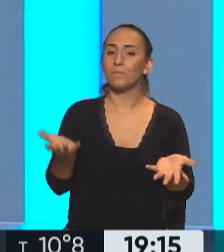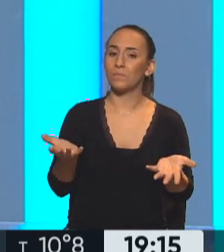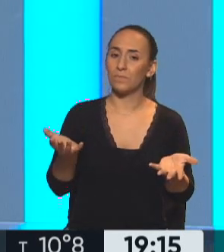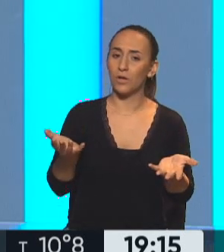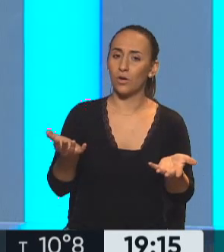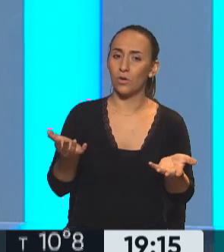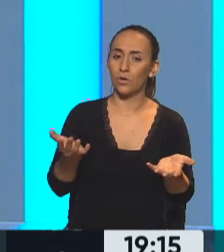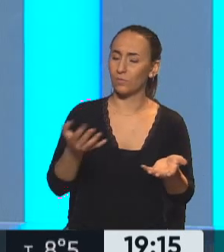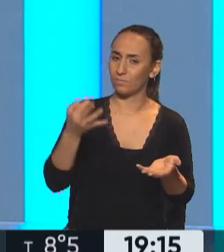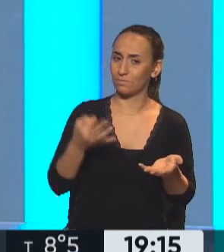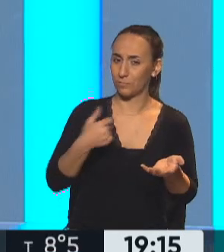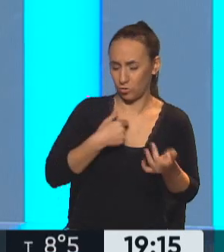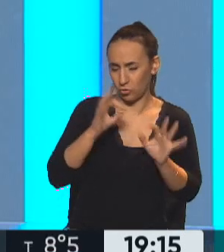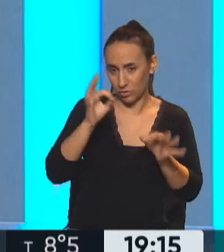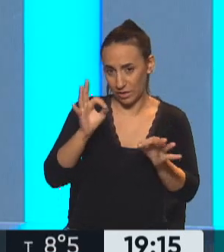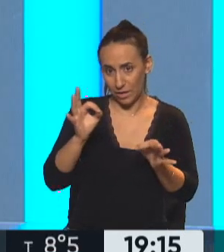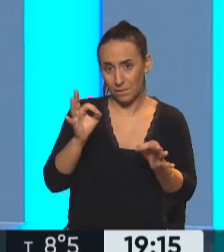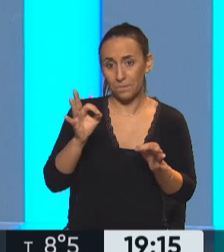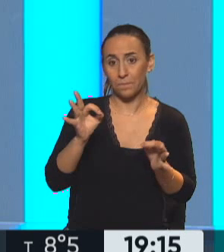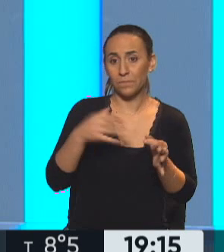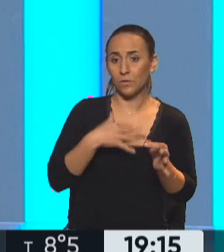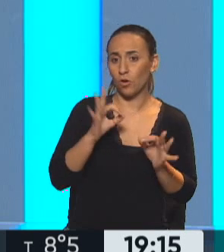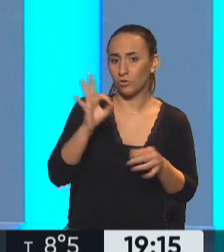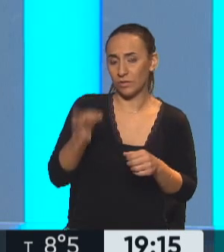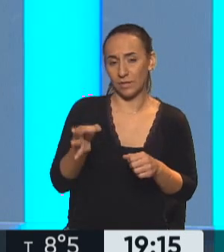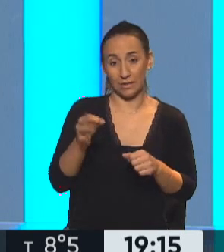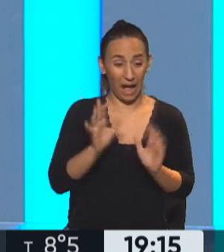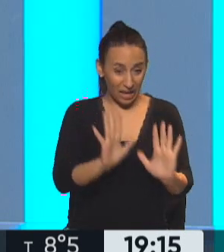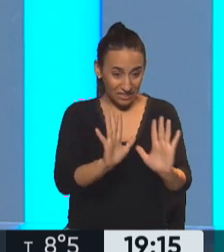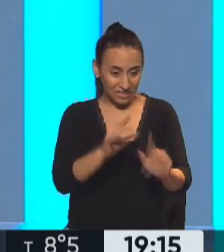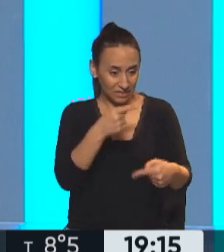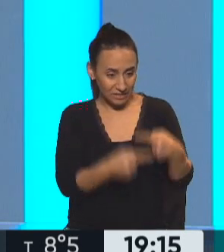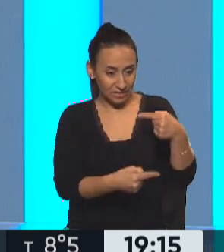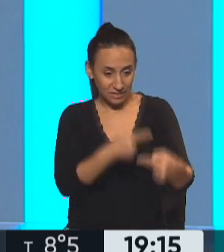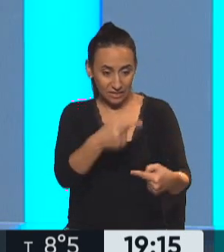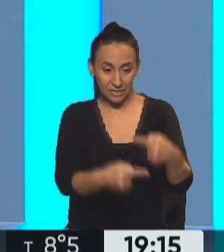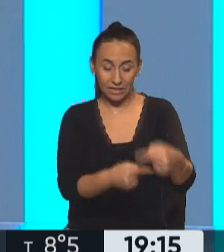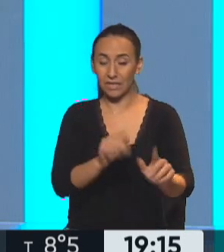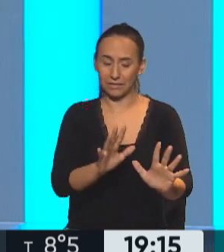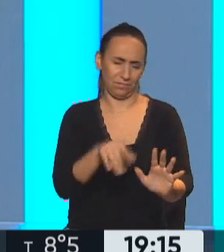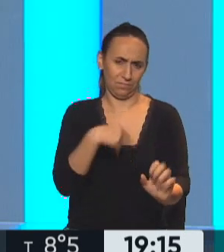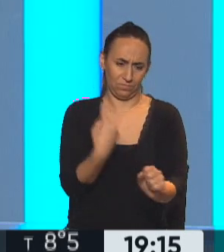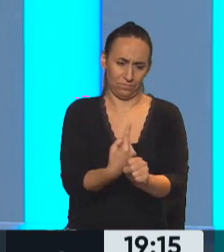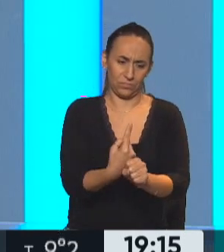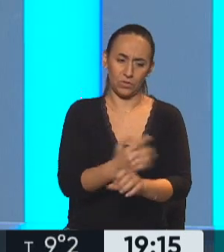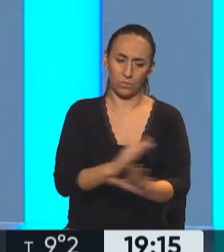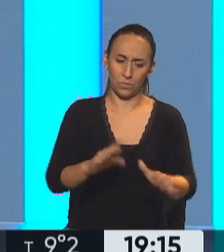Pero lo que sí sé que no podíamos seguir de la manera en que estábamos, porque